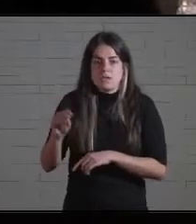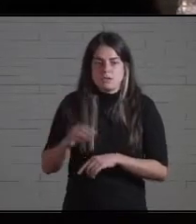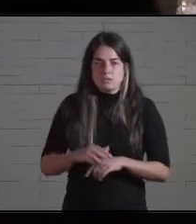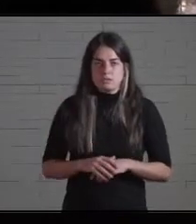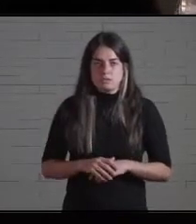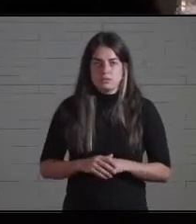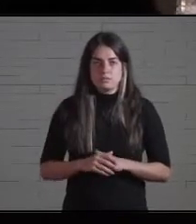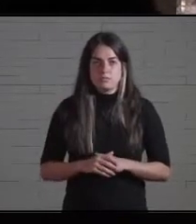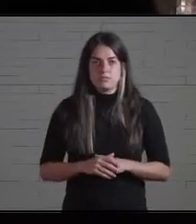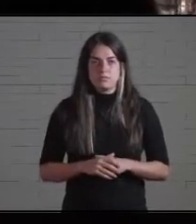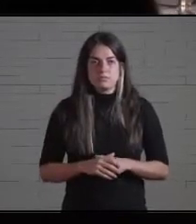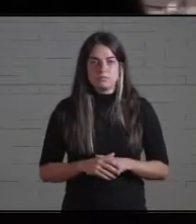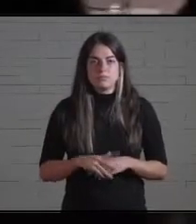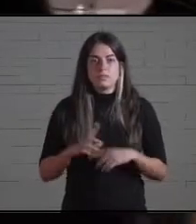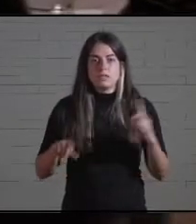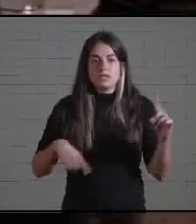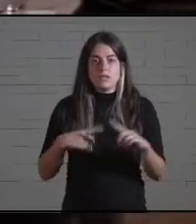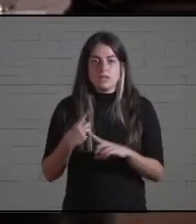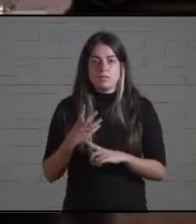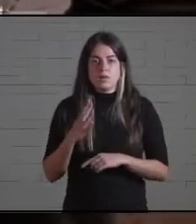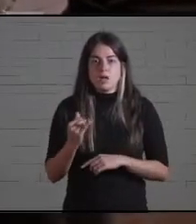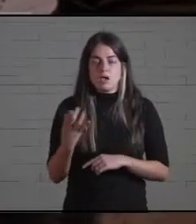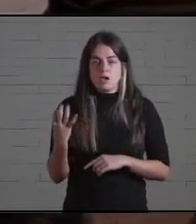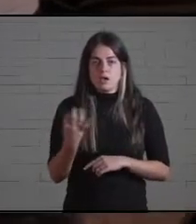permiso. Y después tenemos